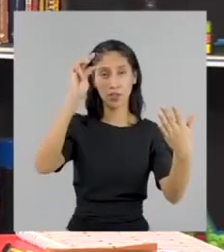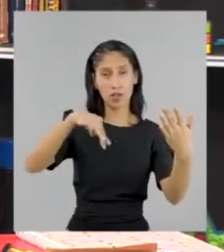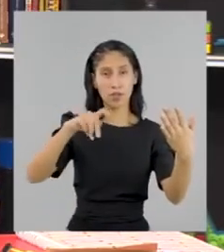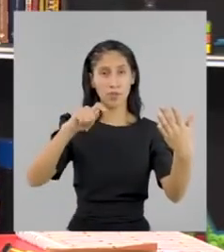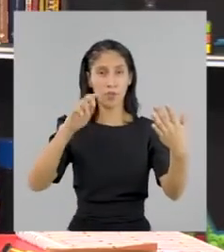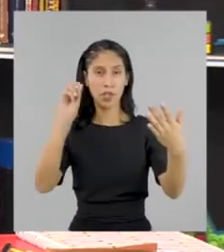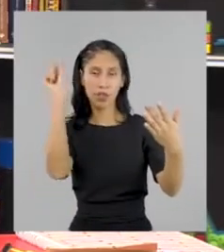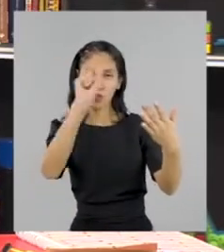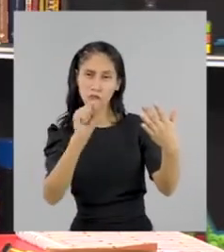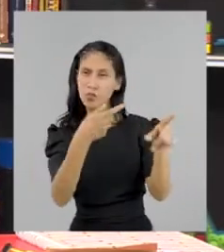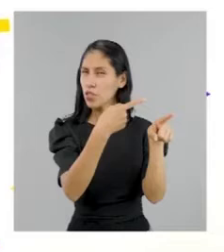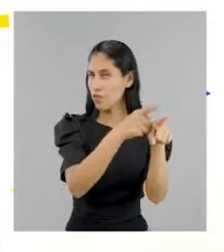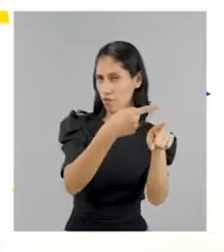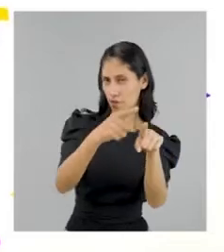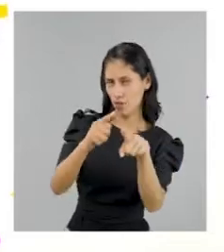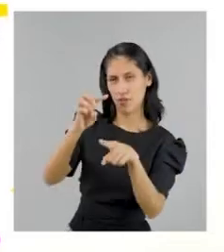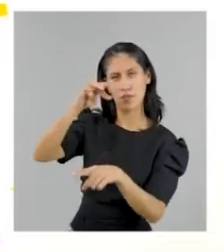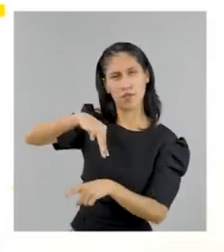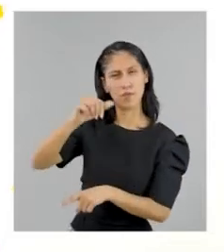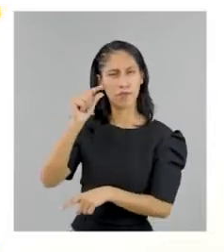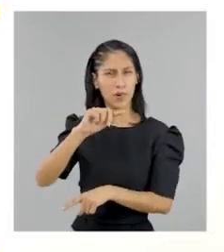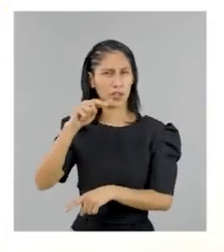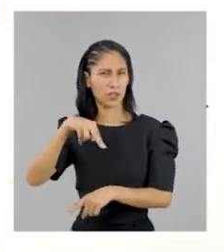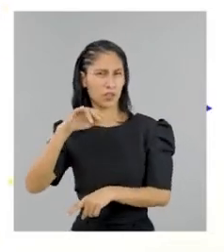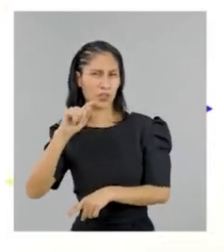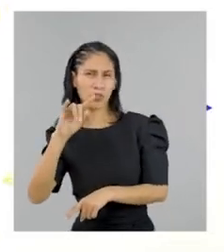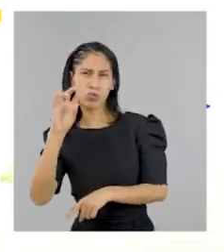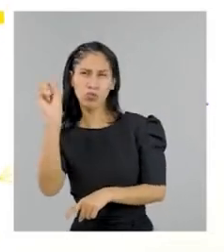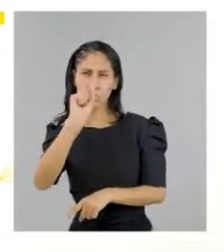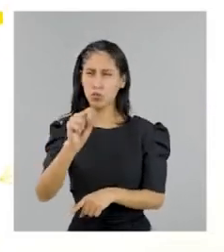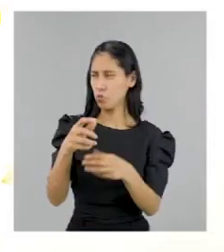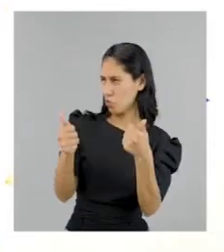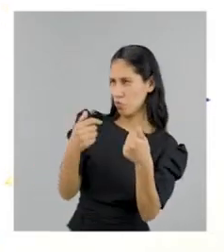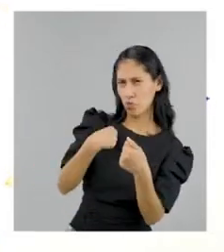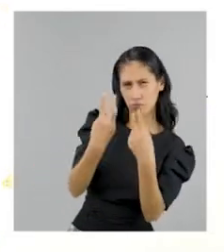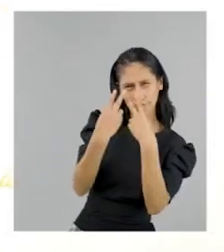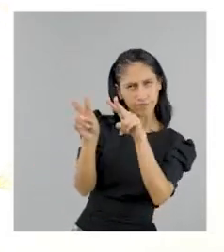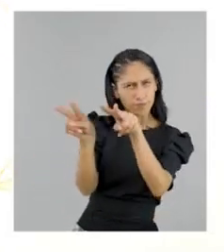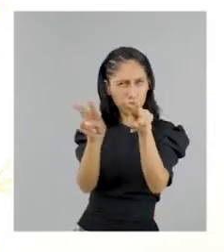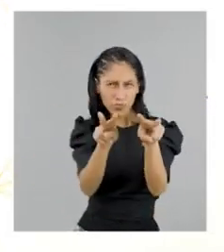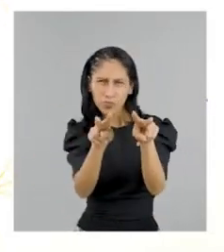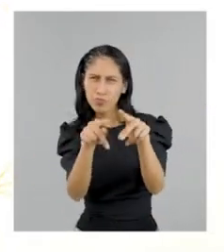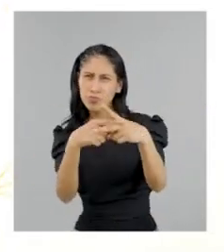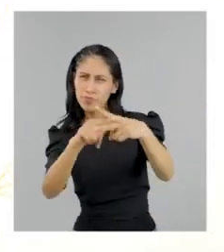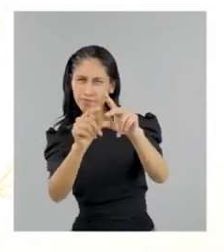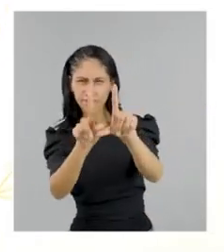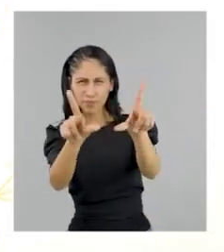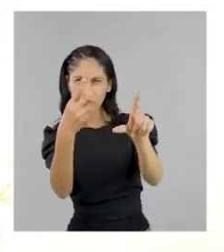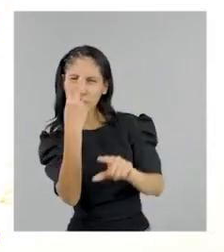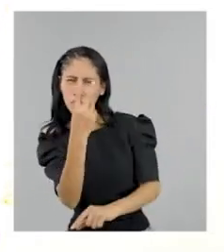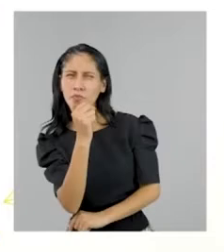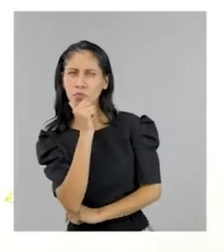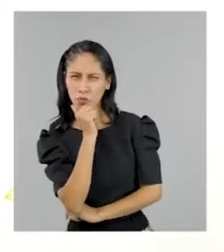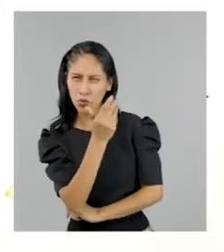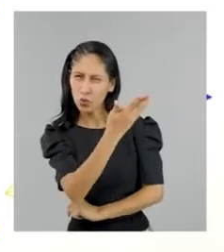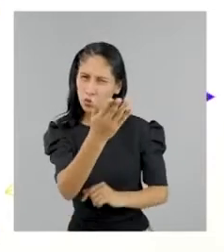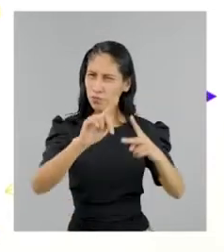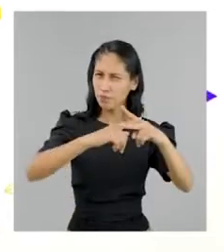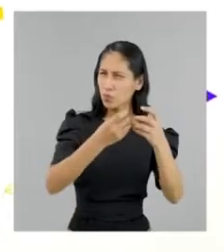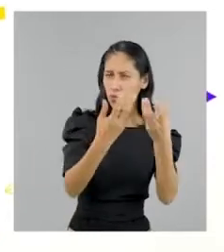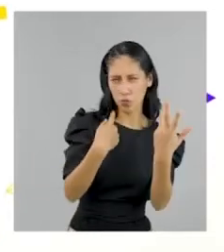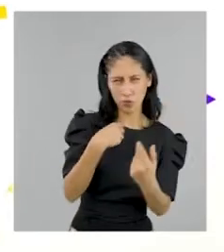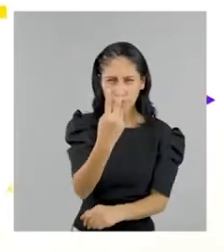de distintas magnitudes. Muy bien, Julia. Estuve mirando el programa desde el inicio y pude observar